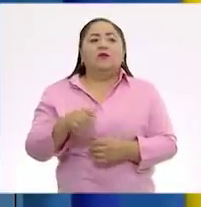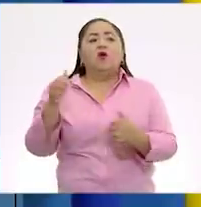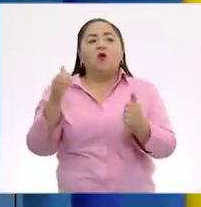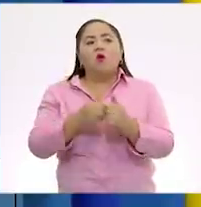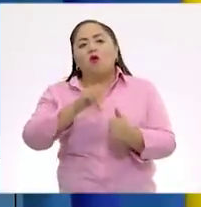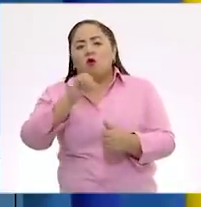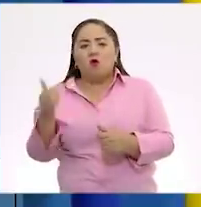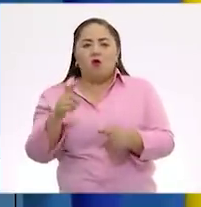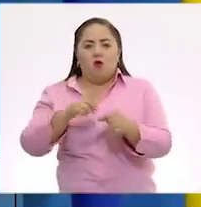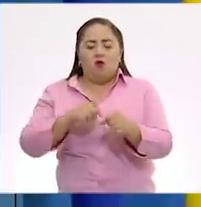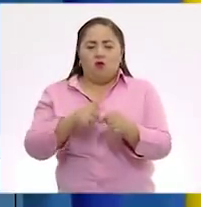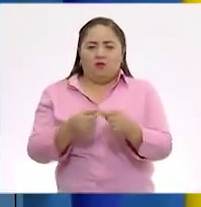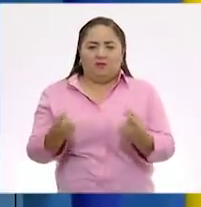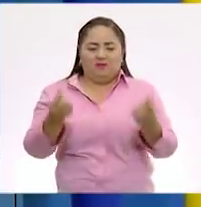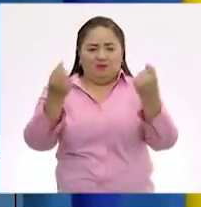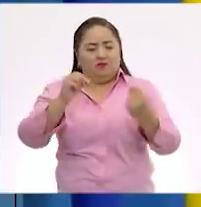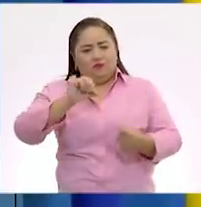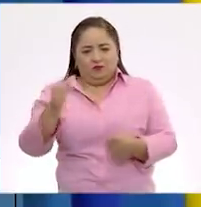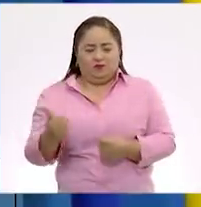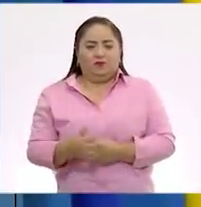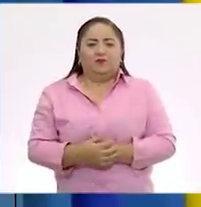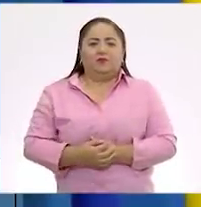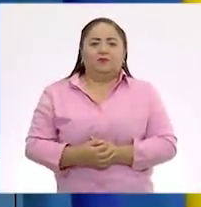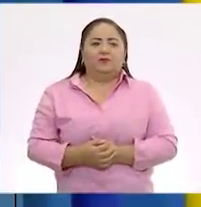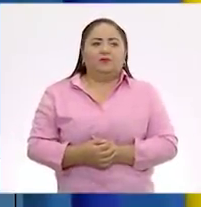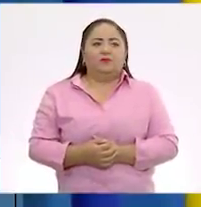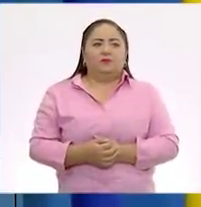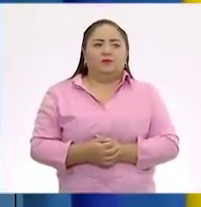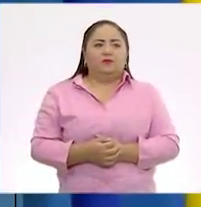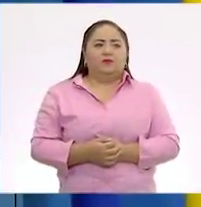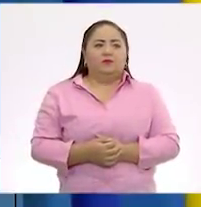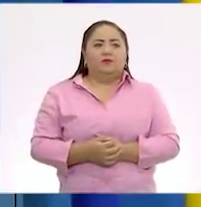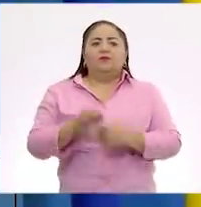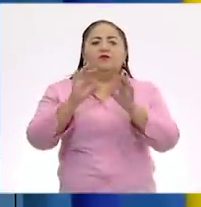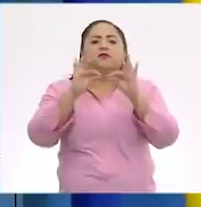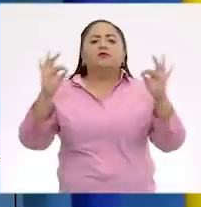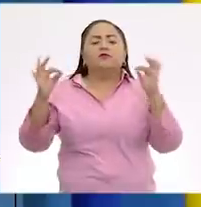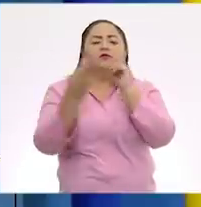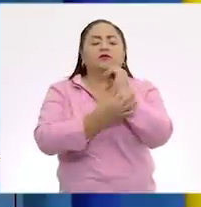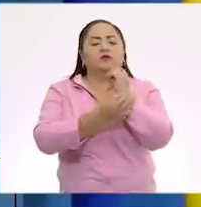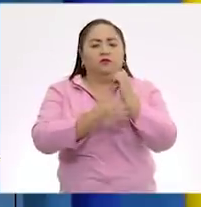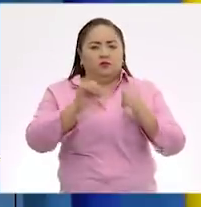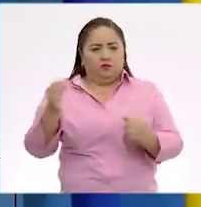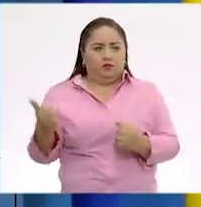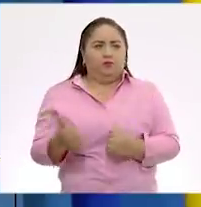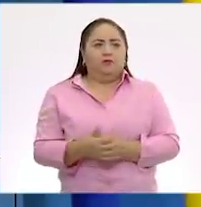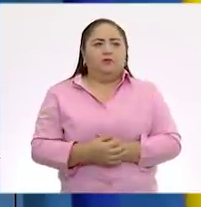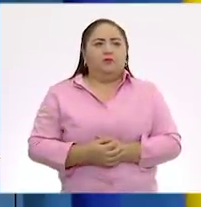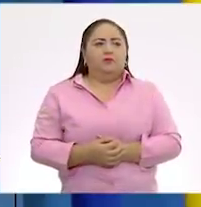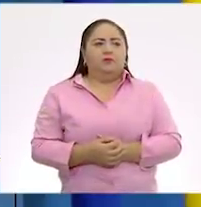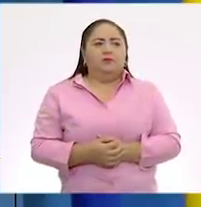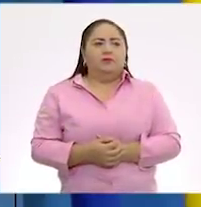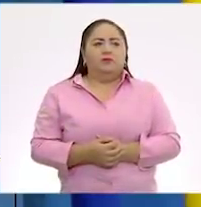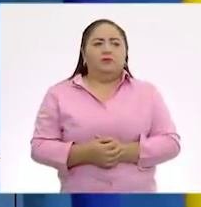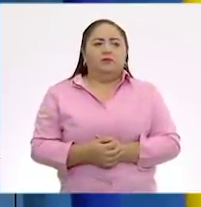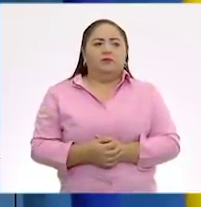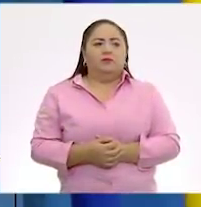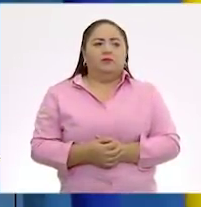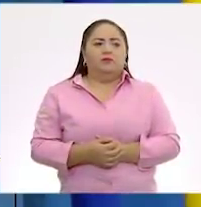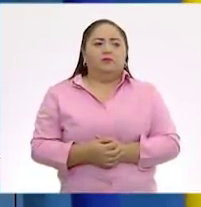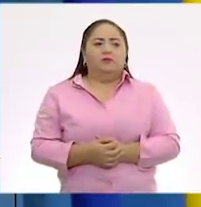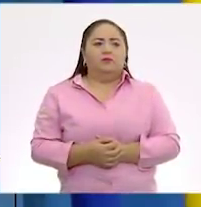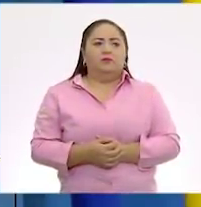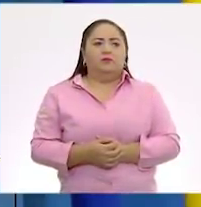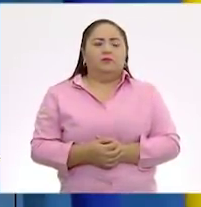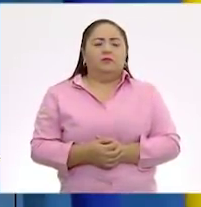con otro alambre. Con los dos o tres alambres que tenemos. Muy sí, bien. Sí, con otro. Vamos a ver. Y vamos a mostrar nuestro